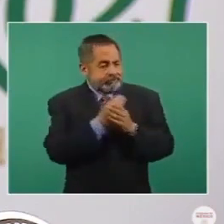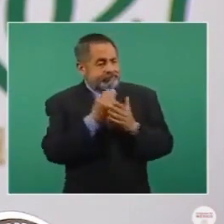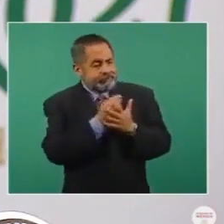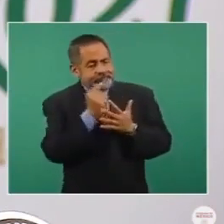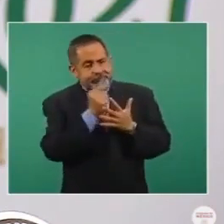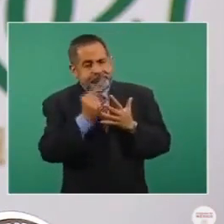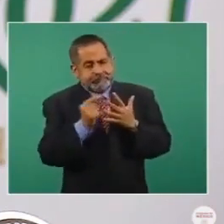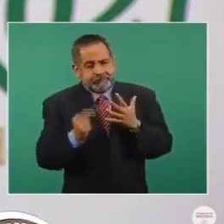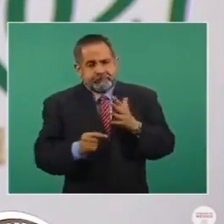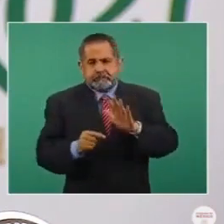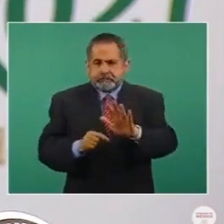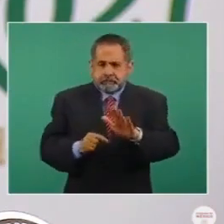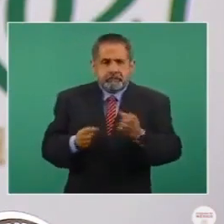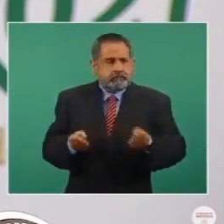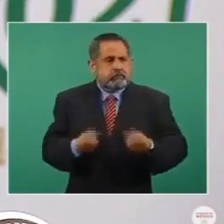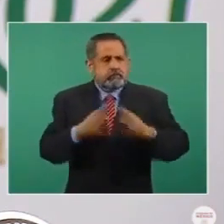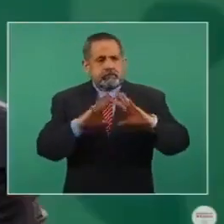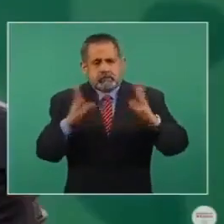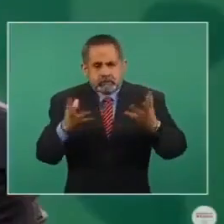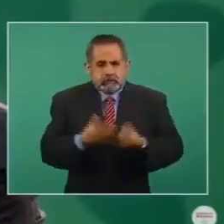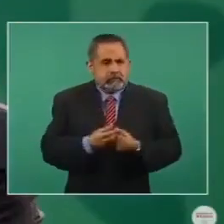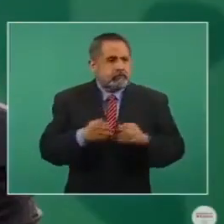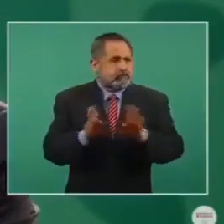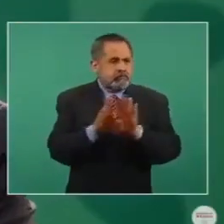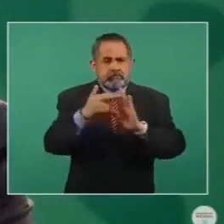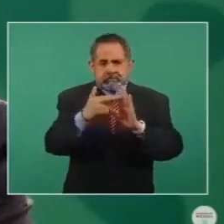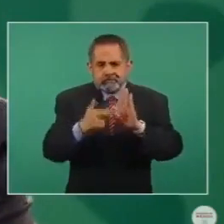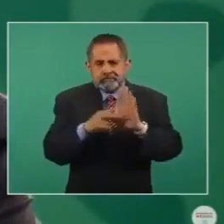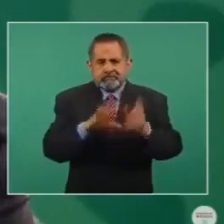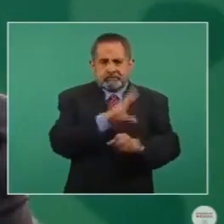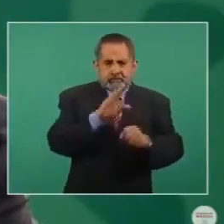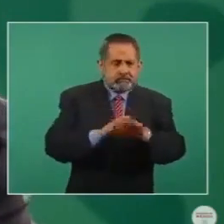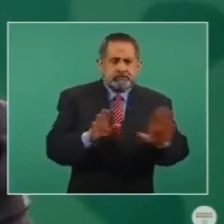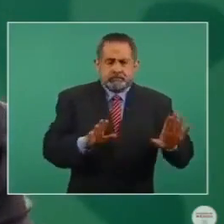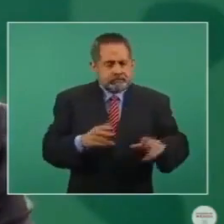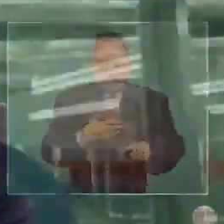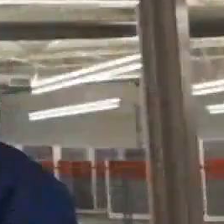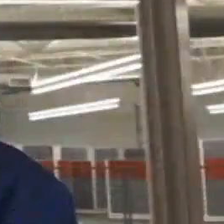características, cifras, disposiciones, pues las